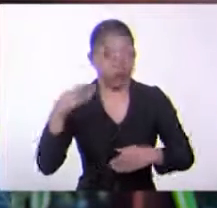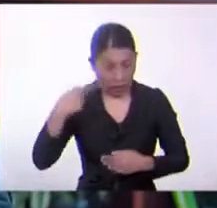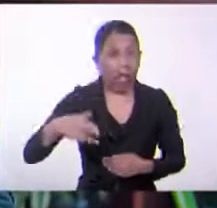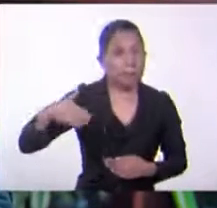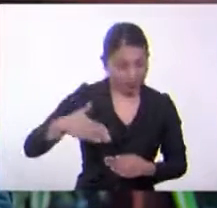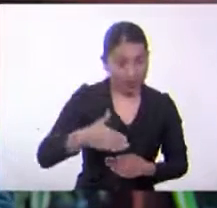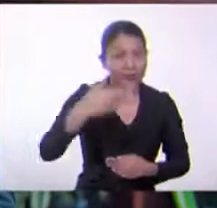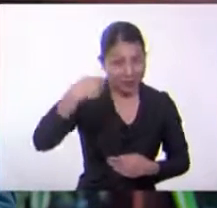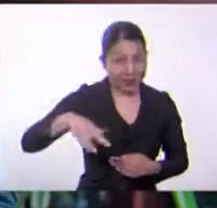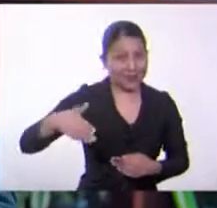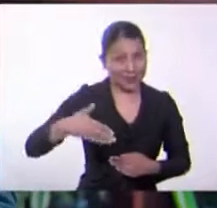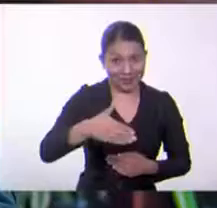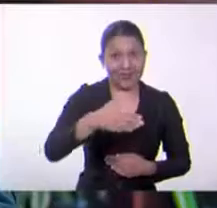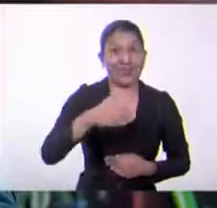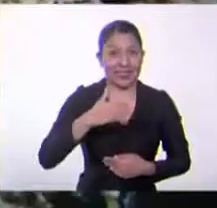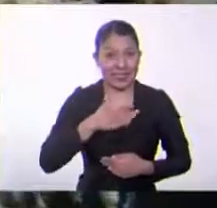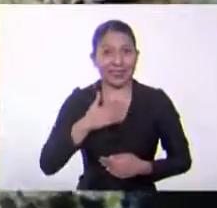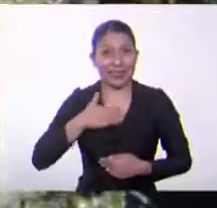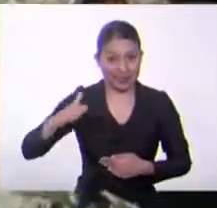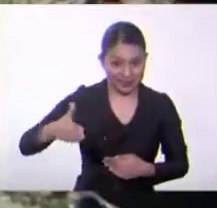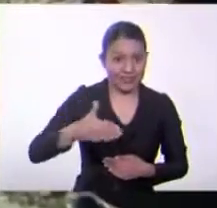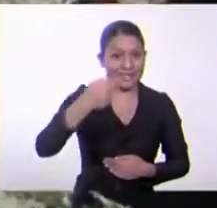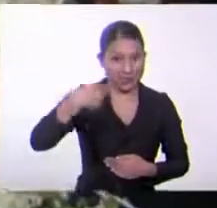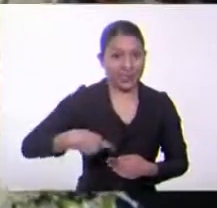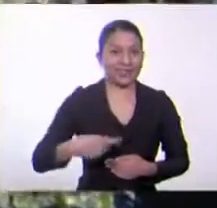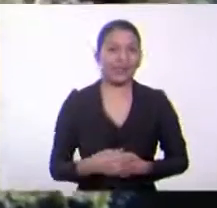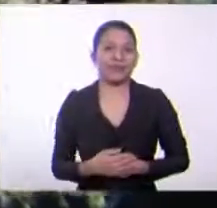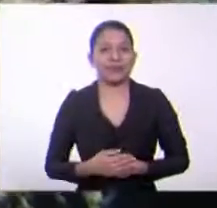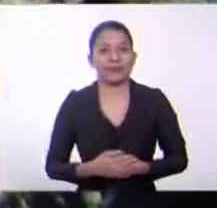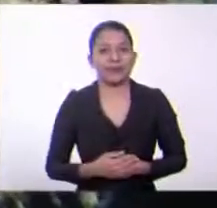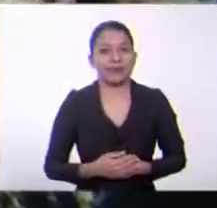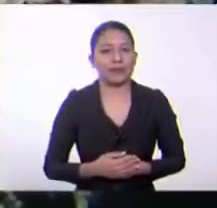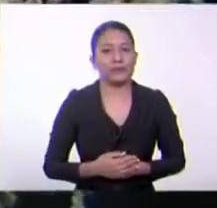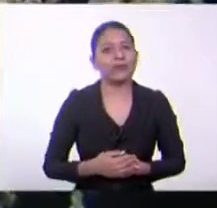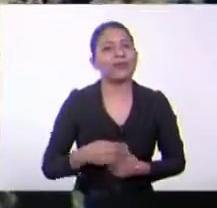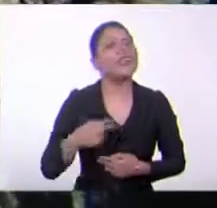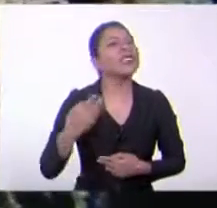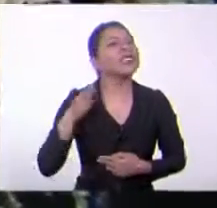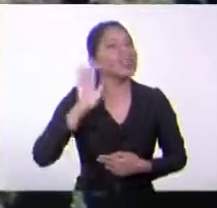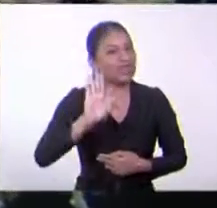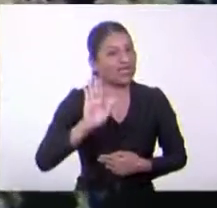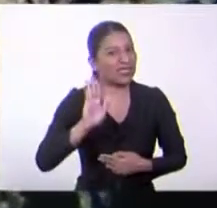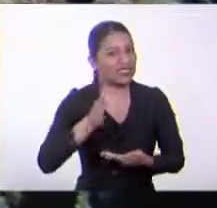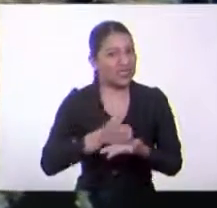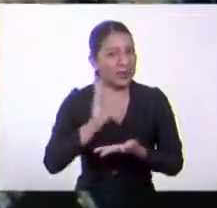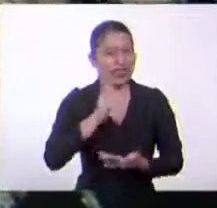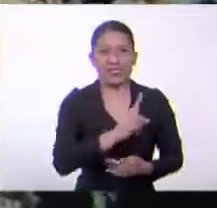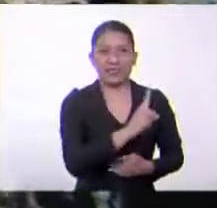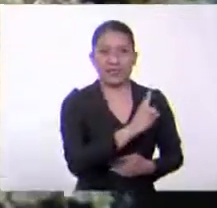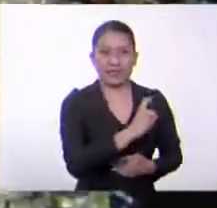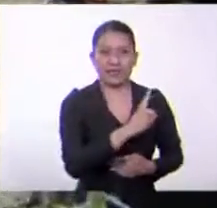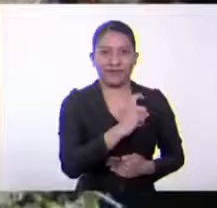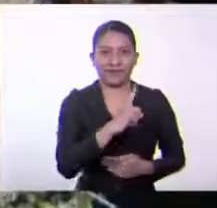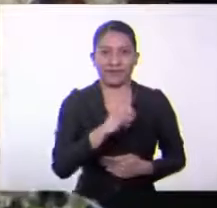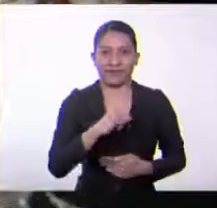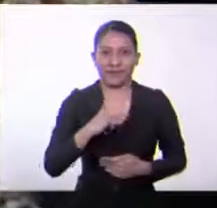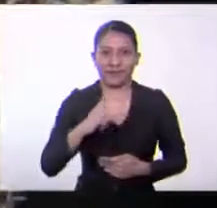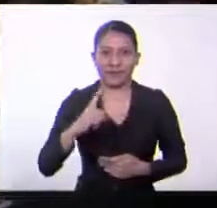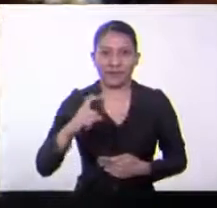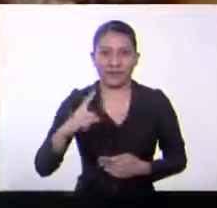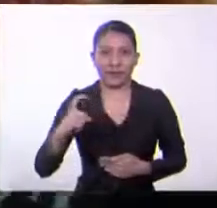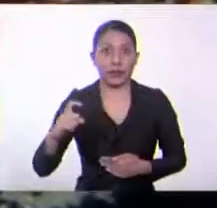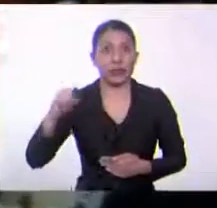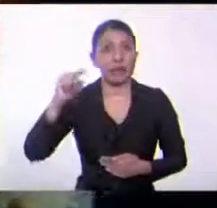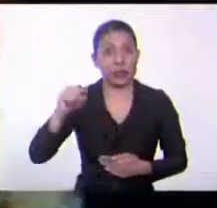y con su vejiga natatoria. Lo interesante del hipocampo o el caballito de mar es que la